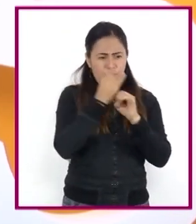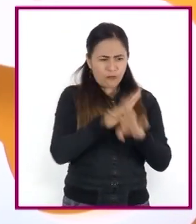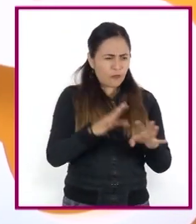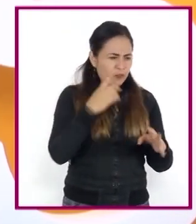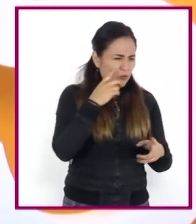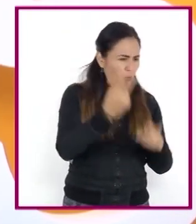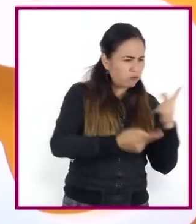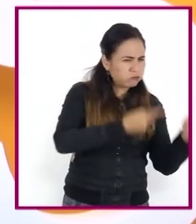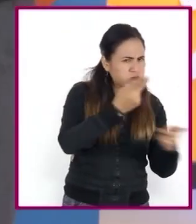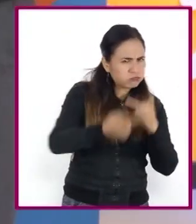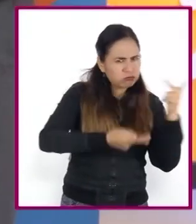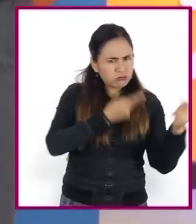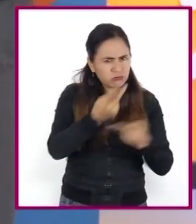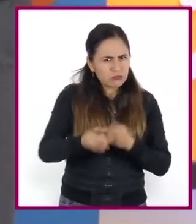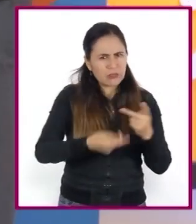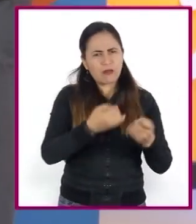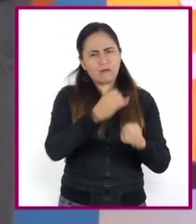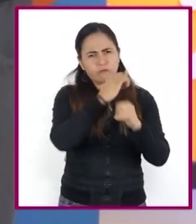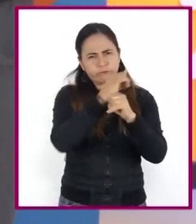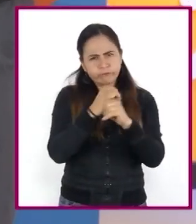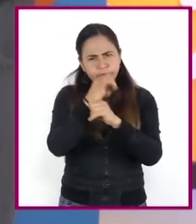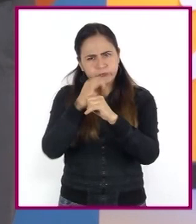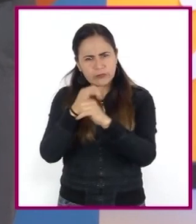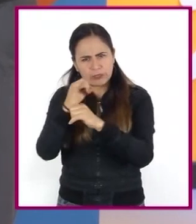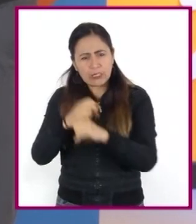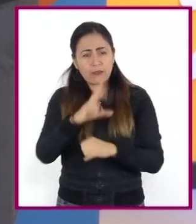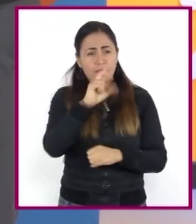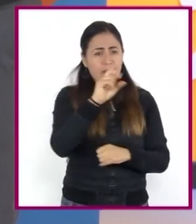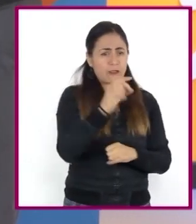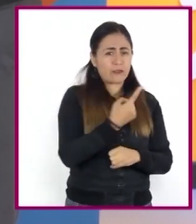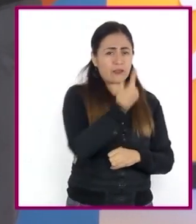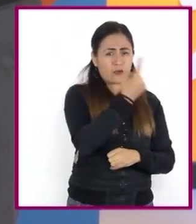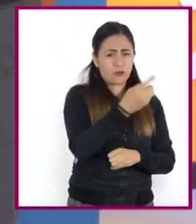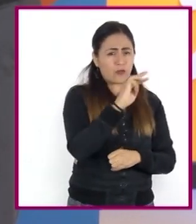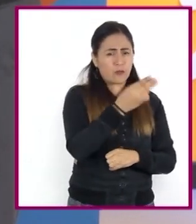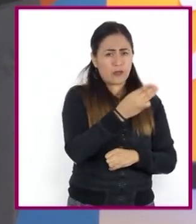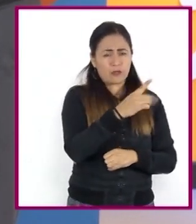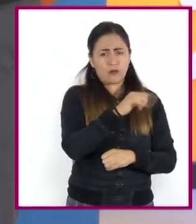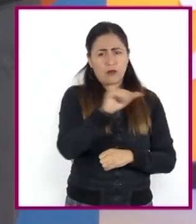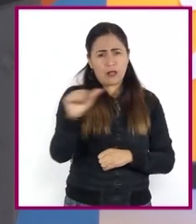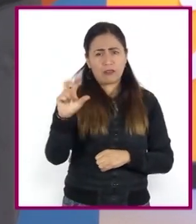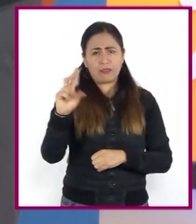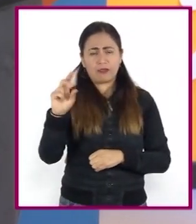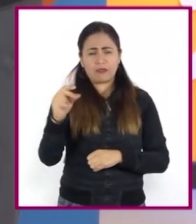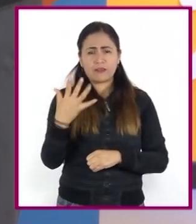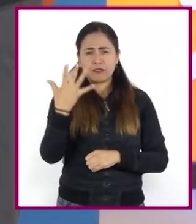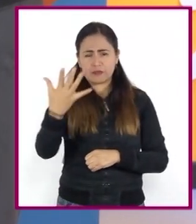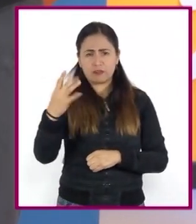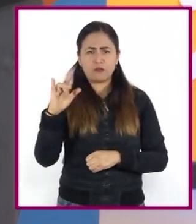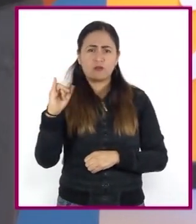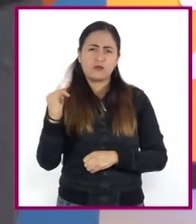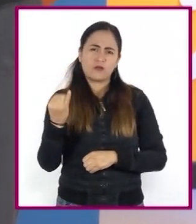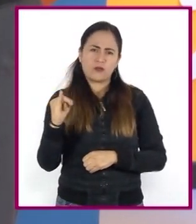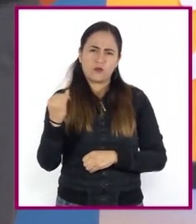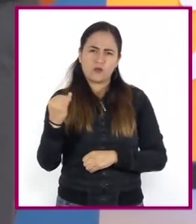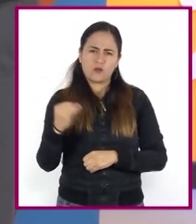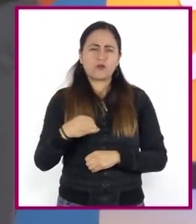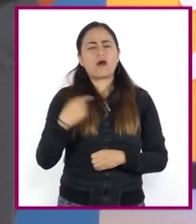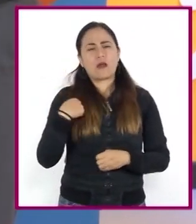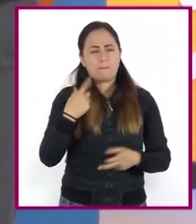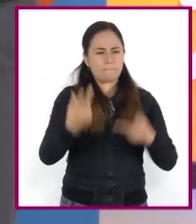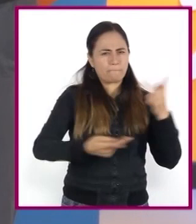la información necesaria. Del 31 de mayo al 25 de junio se realizó el Censo de Población y